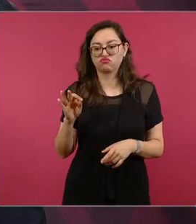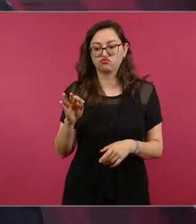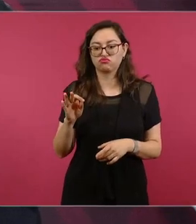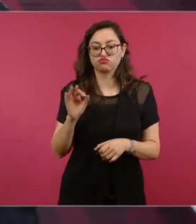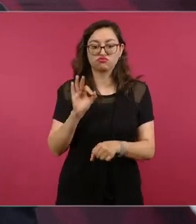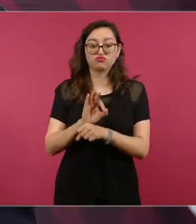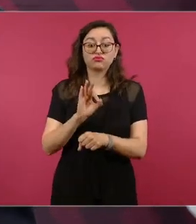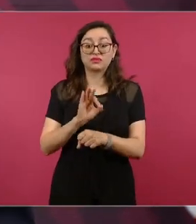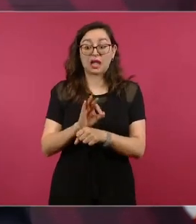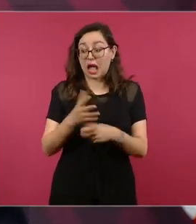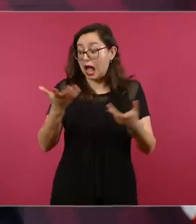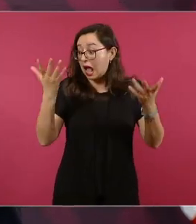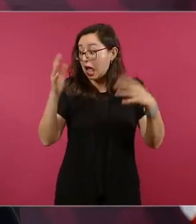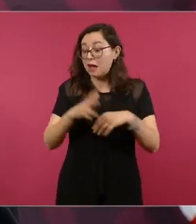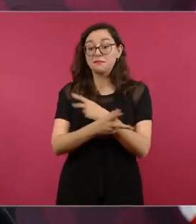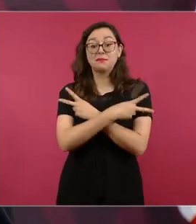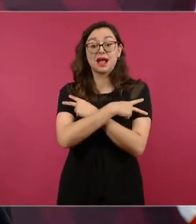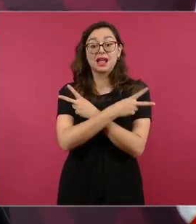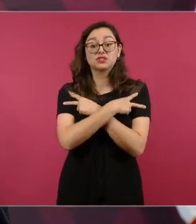ah es que no hay